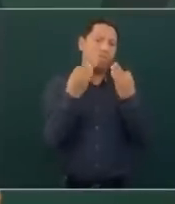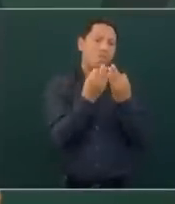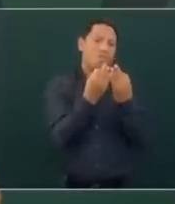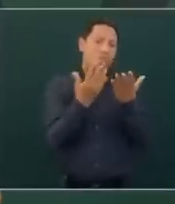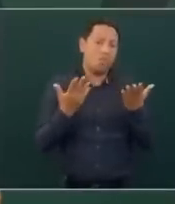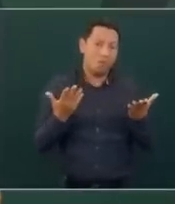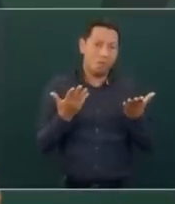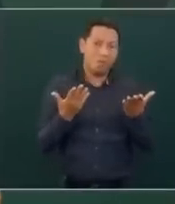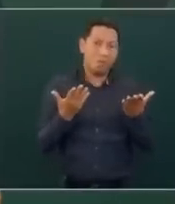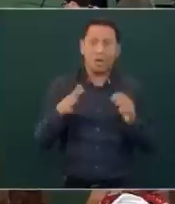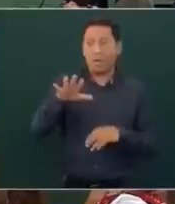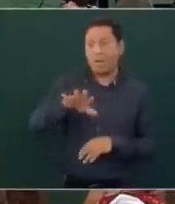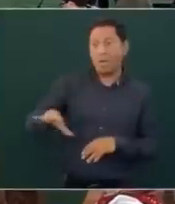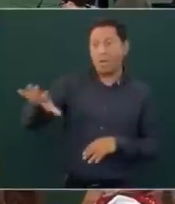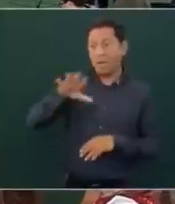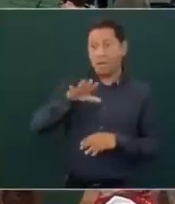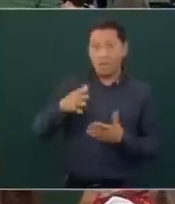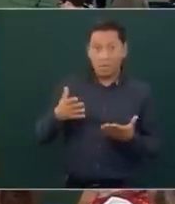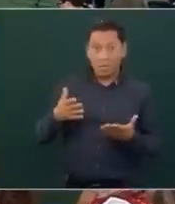enemigos del pueblo,